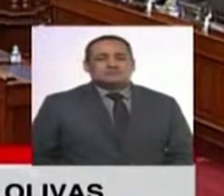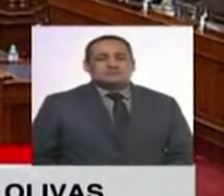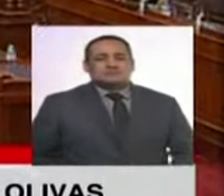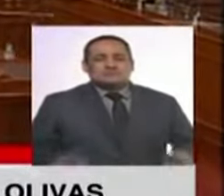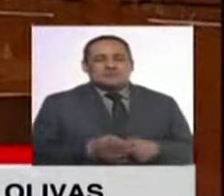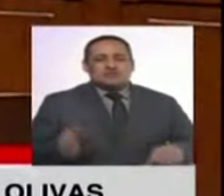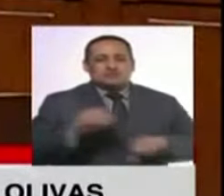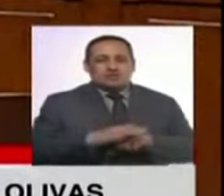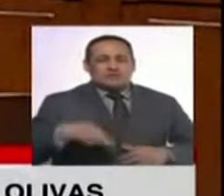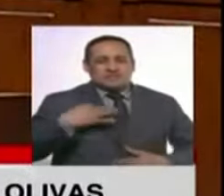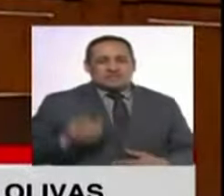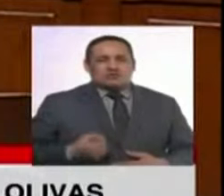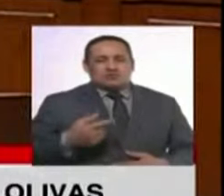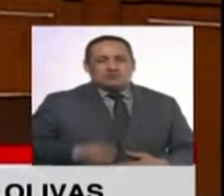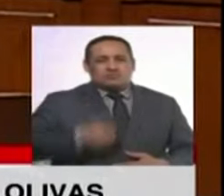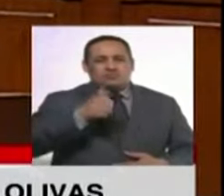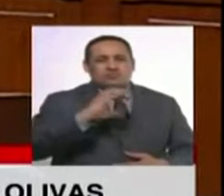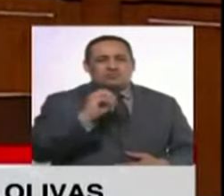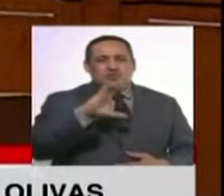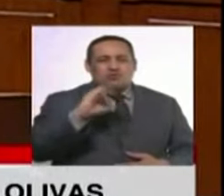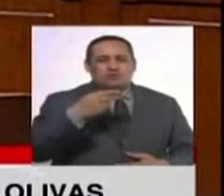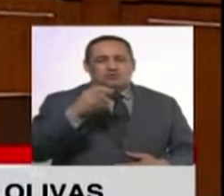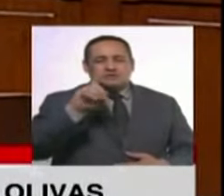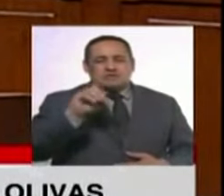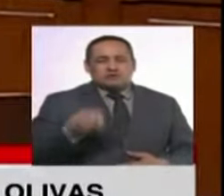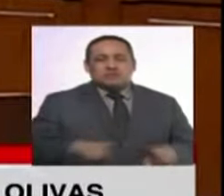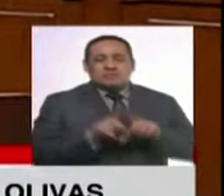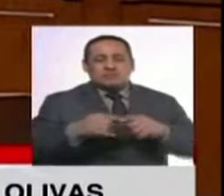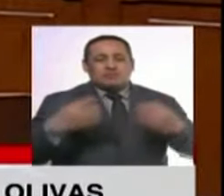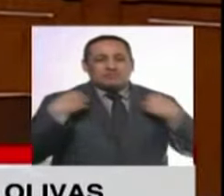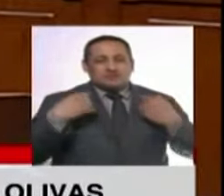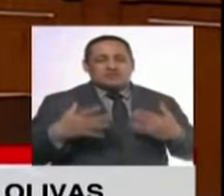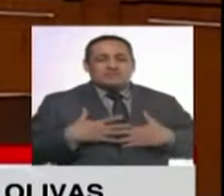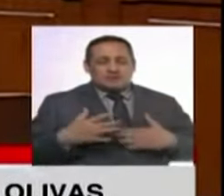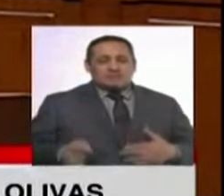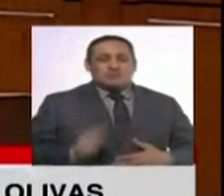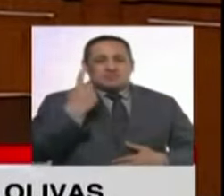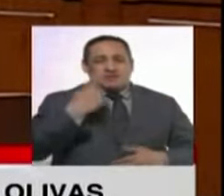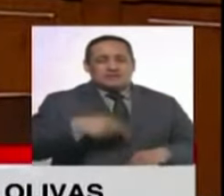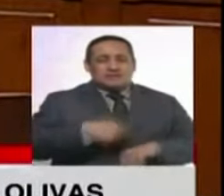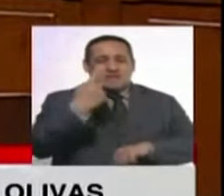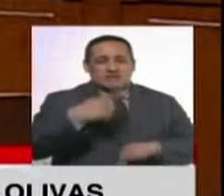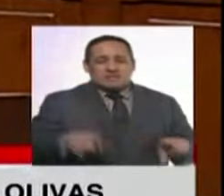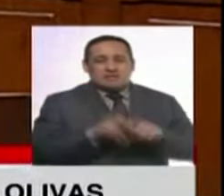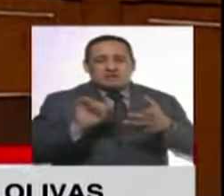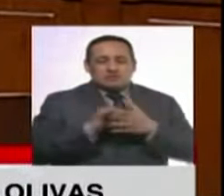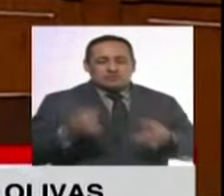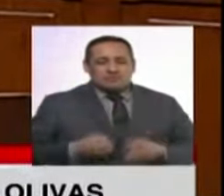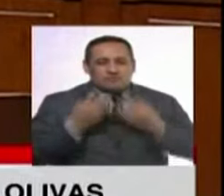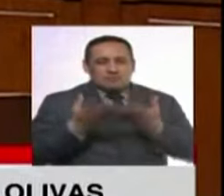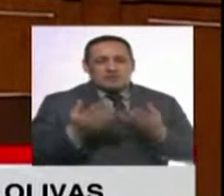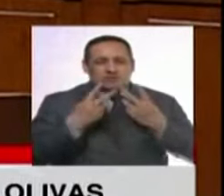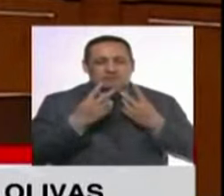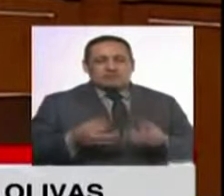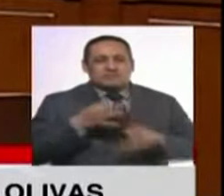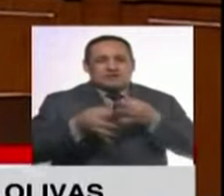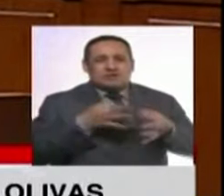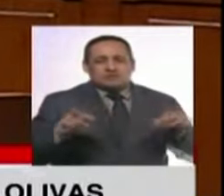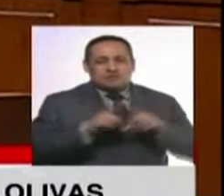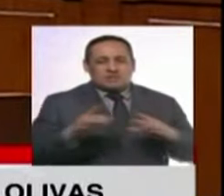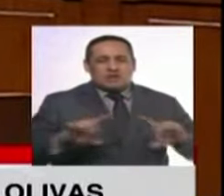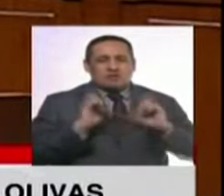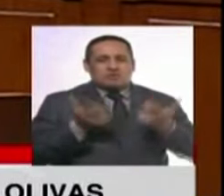con respecto al Señor Oficial colchado desde mi espacio primer miedo de mi gestión y ya lo he mencionado lo he declarado también